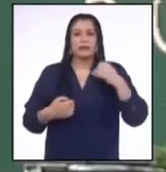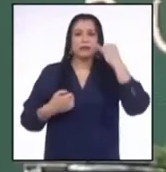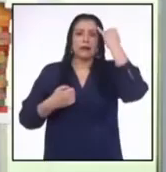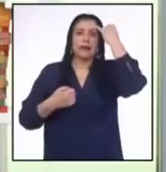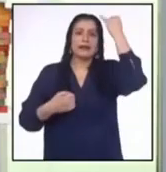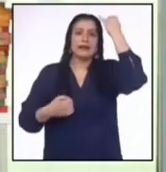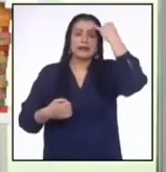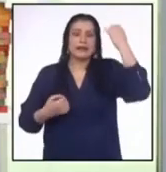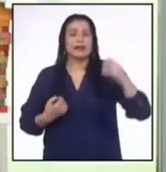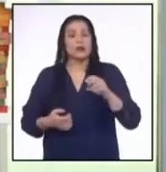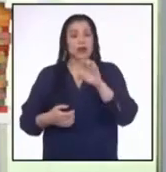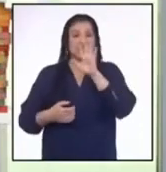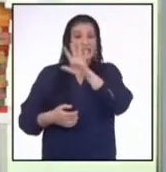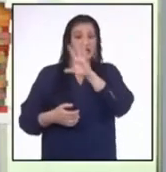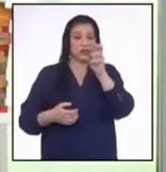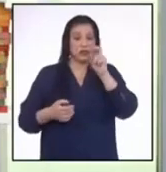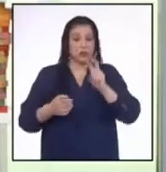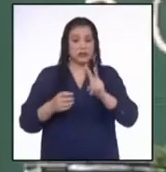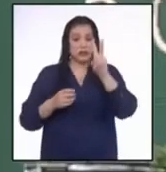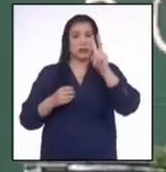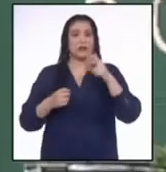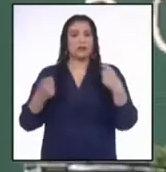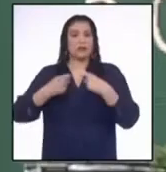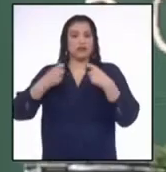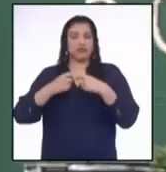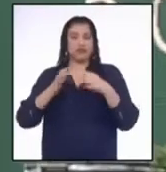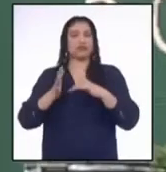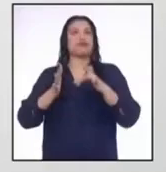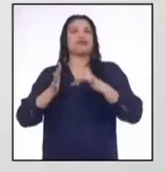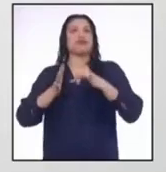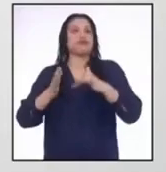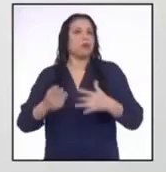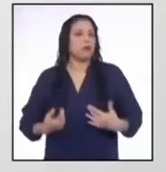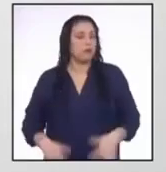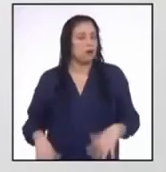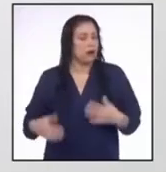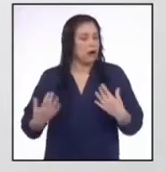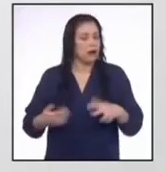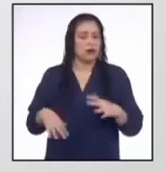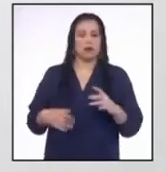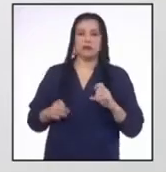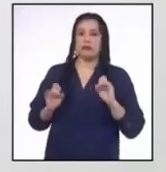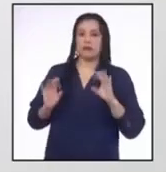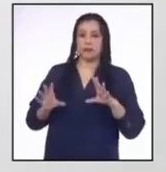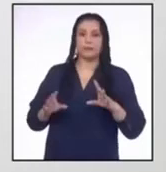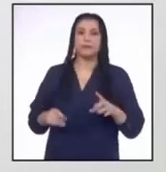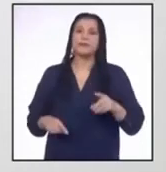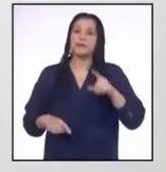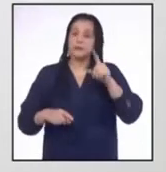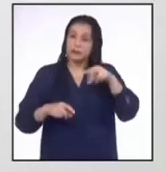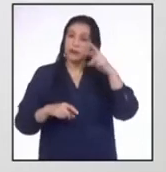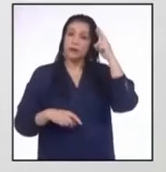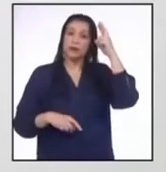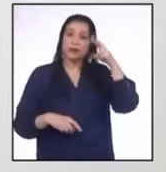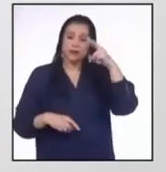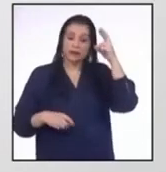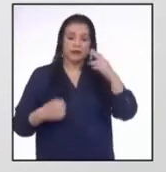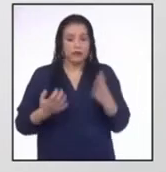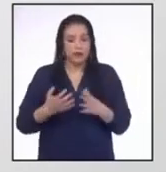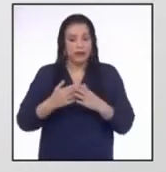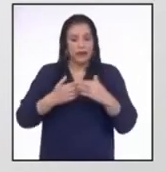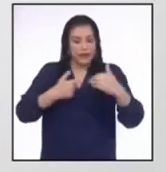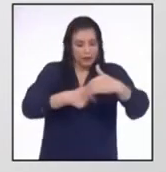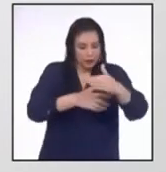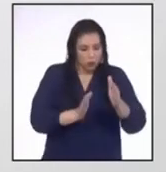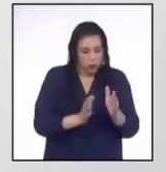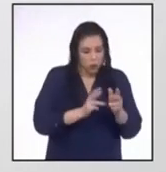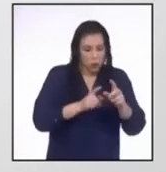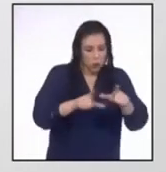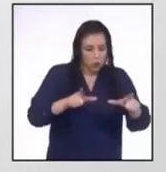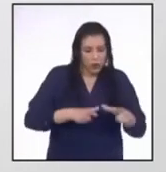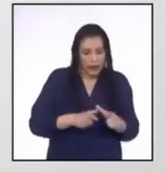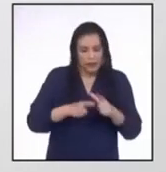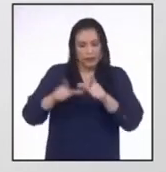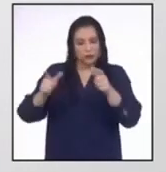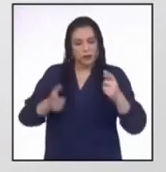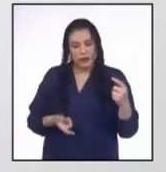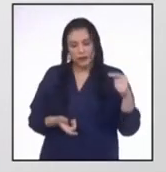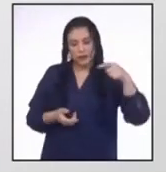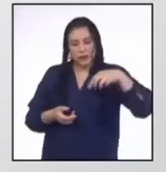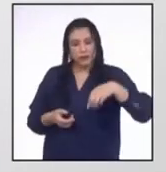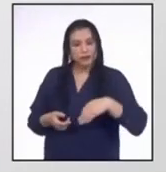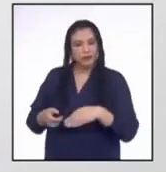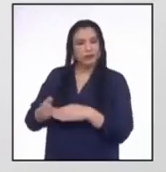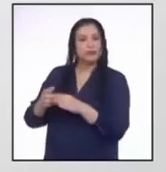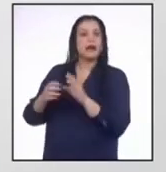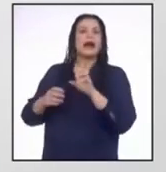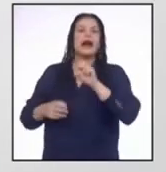con 550 kilovoltios. ¡Me muero! Es por eso que pasan por subestaciones. En este caso, llega a